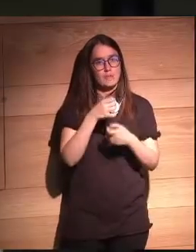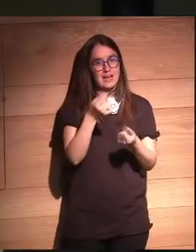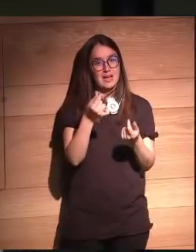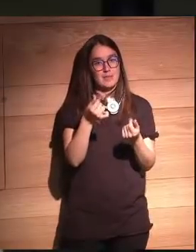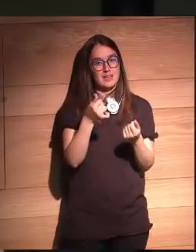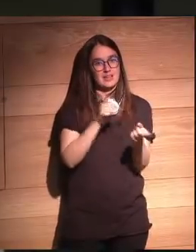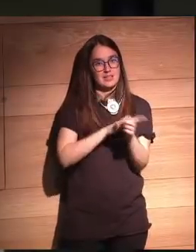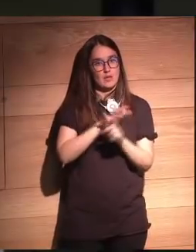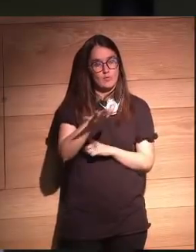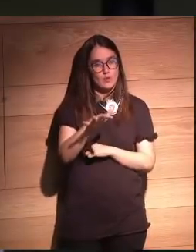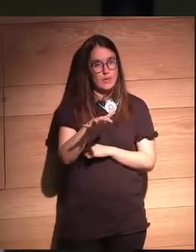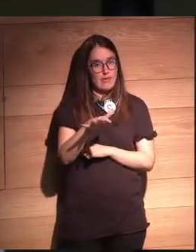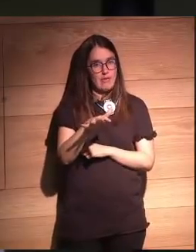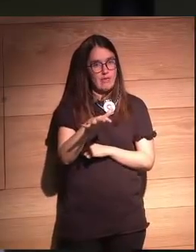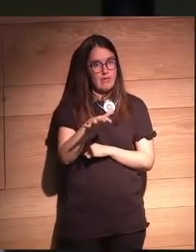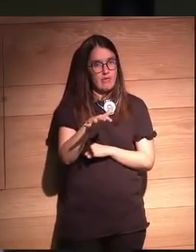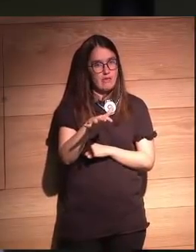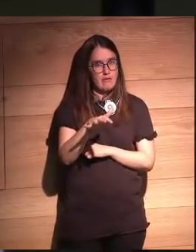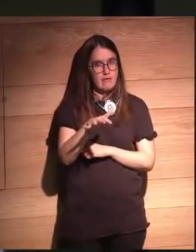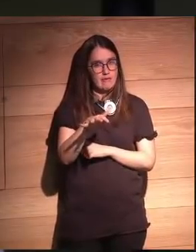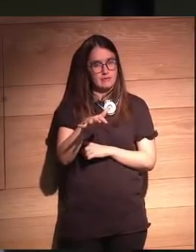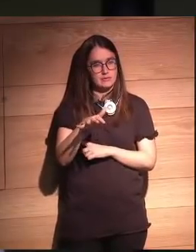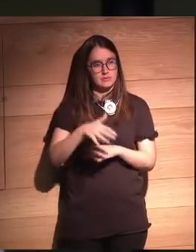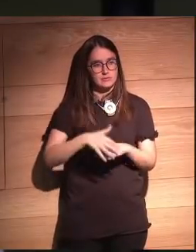está creando esa desigualdad en primer lugar.